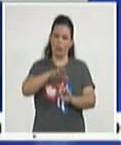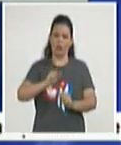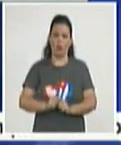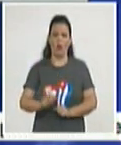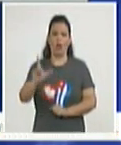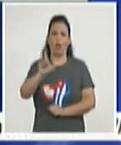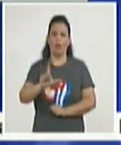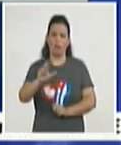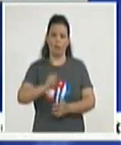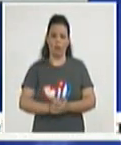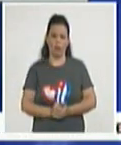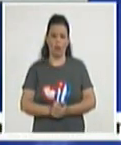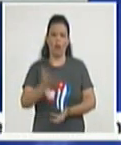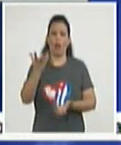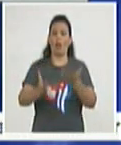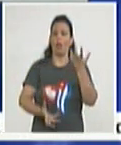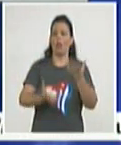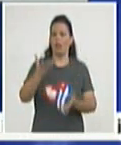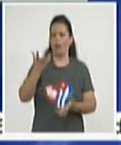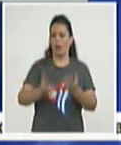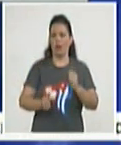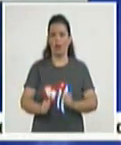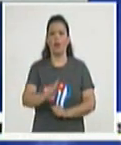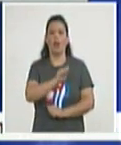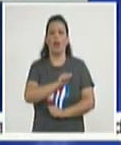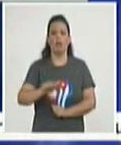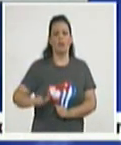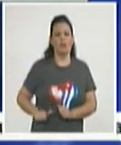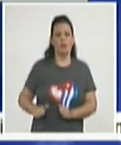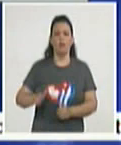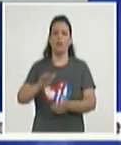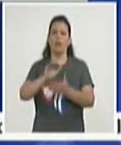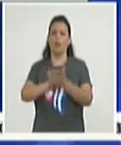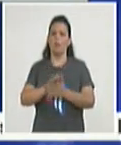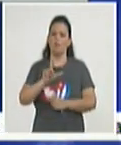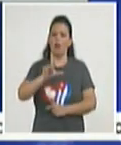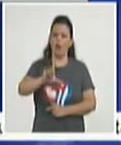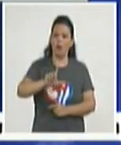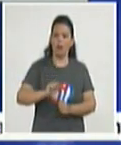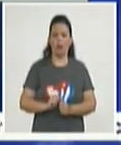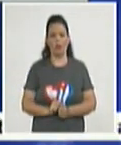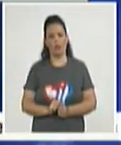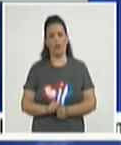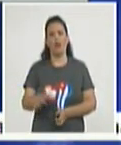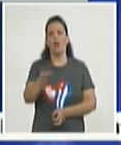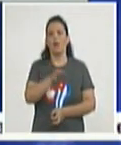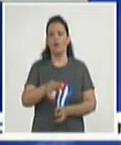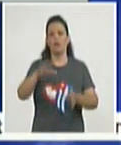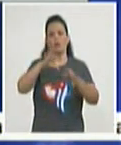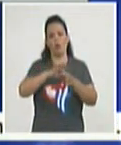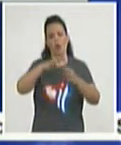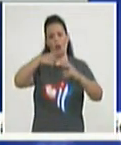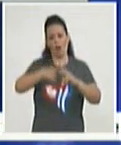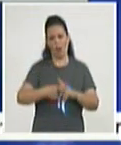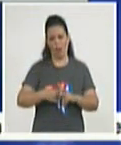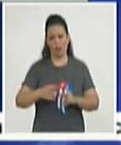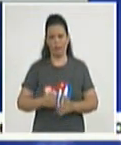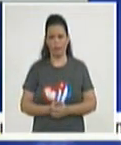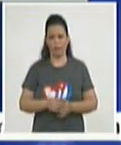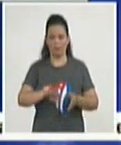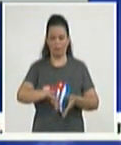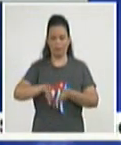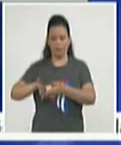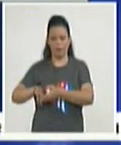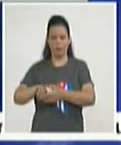Caimito, Candelaria, Alquizar, Mariel y el municipio de Guanajay. Después le sigue la provincia